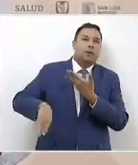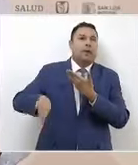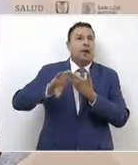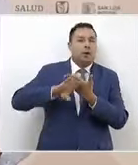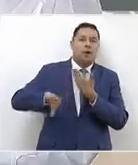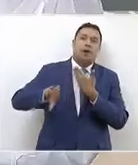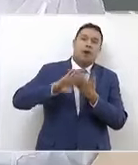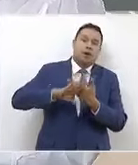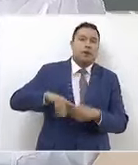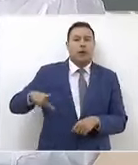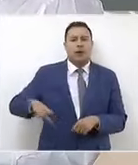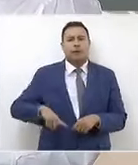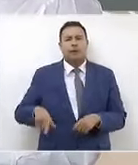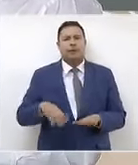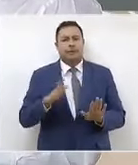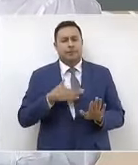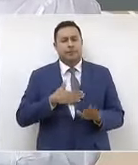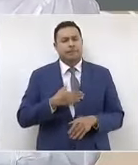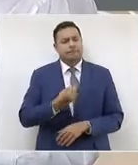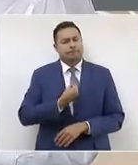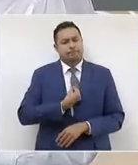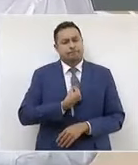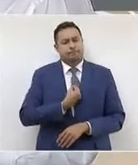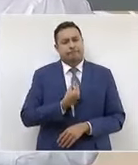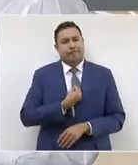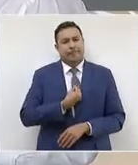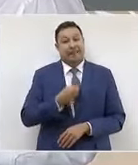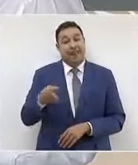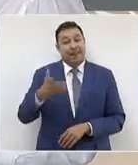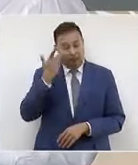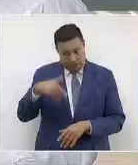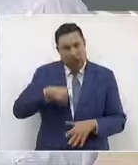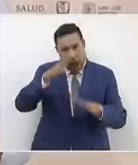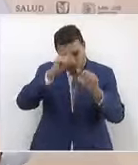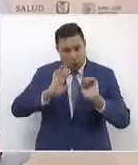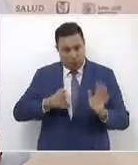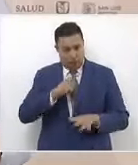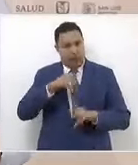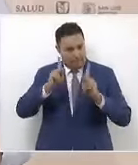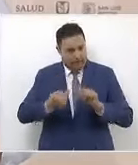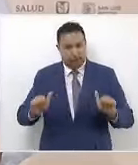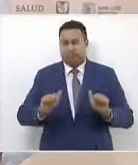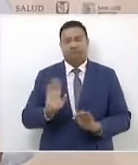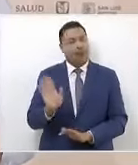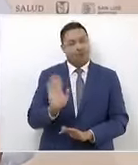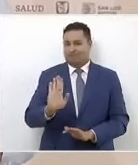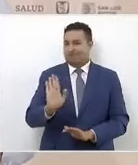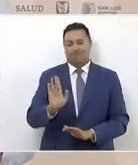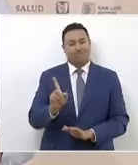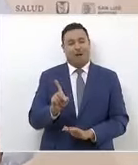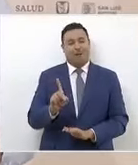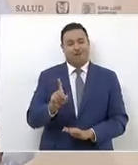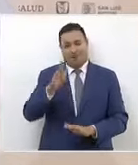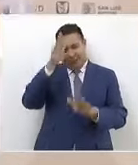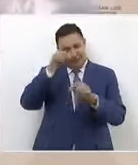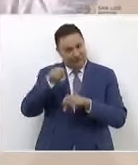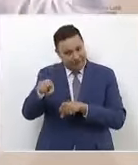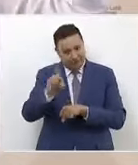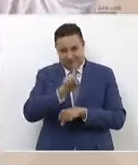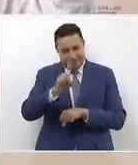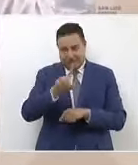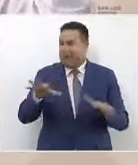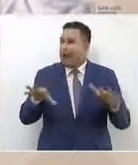soportamos, no dimos ni un paso atrás. ¿Querían acuerdo? No. Ya, cambio. Y